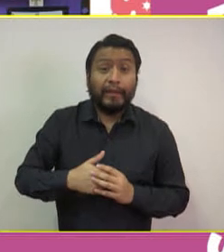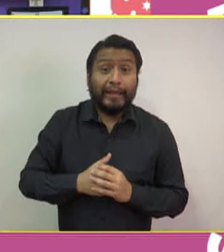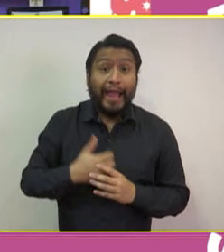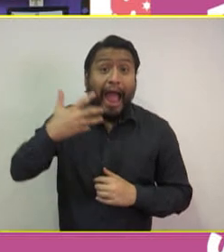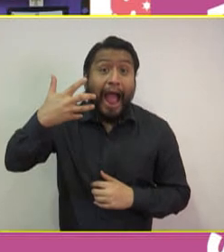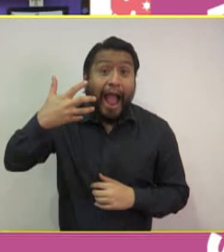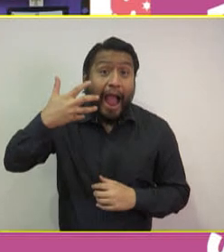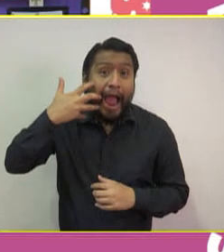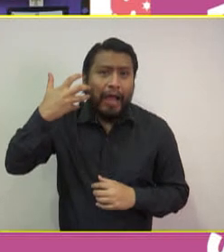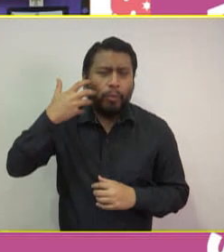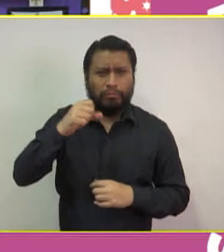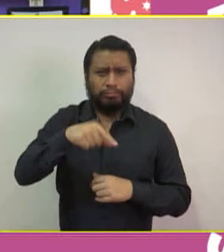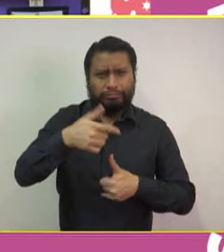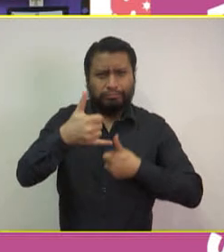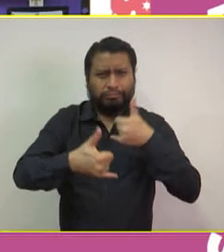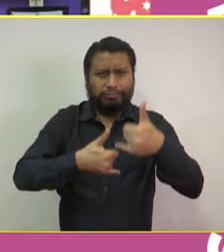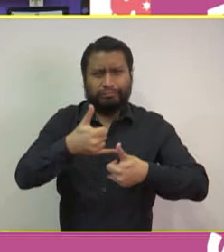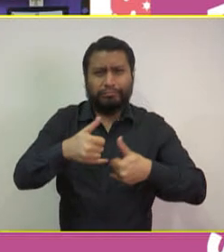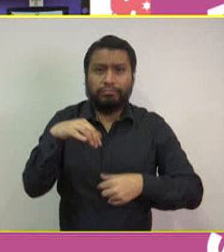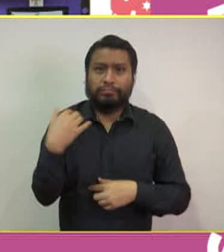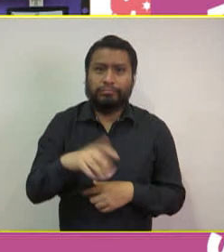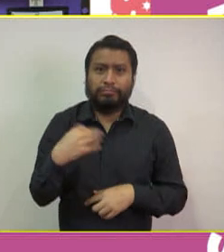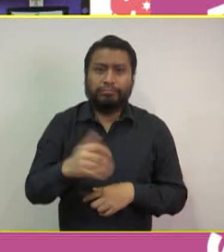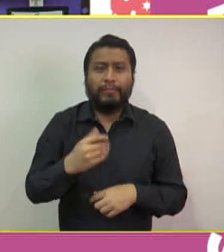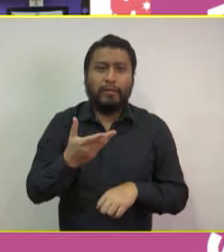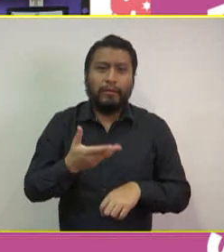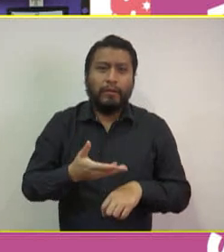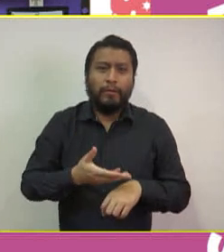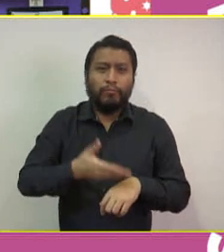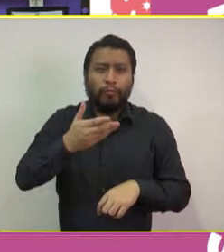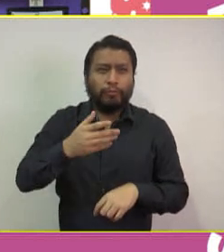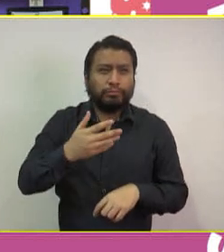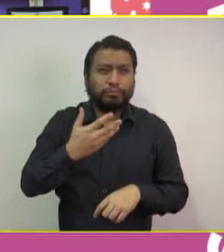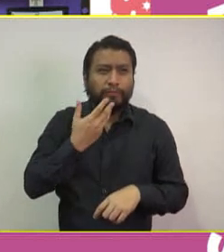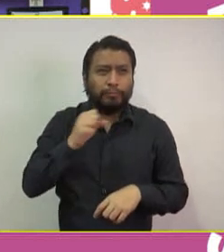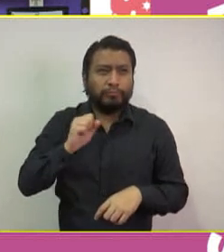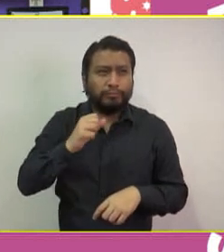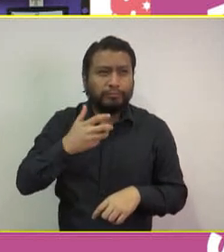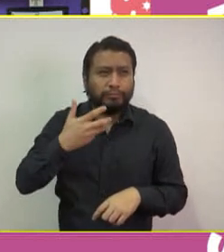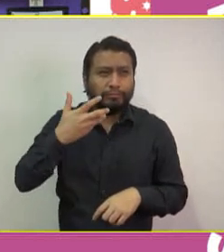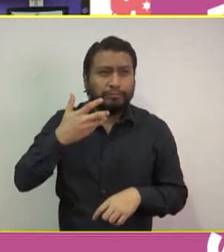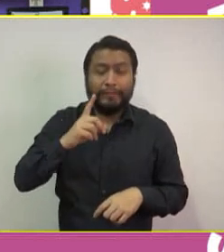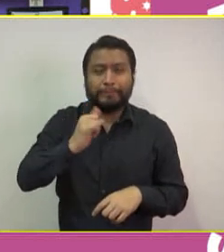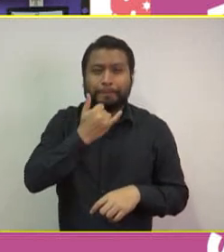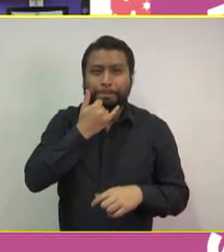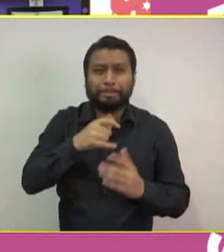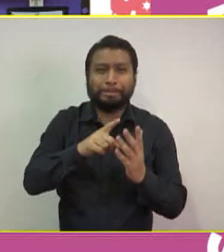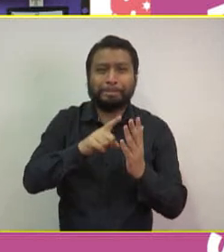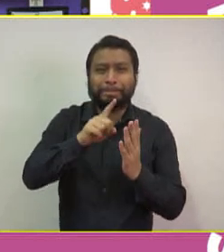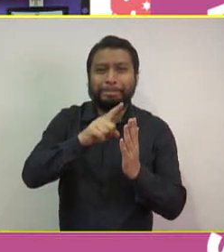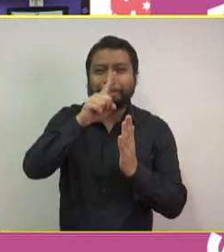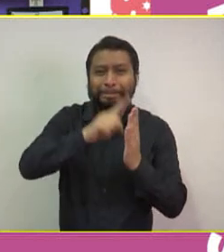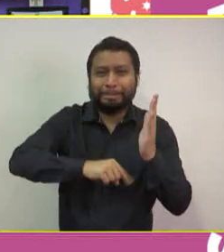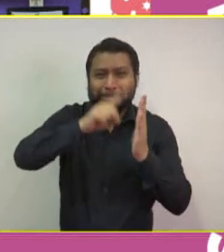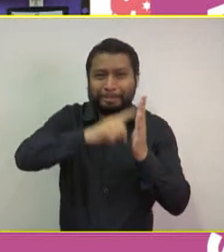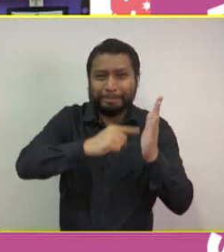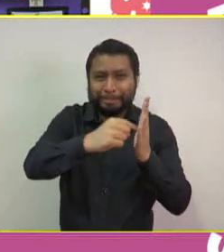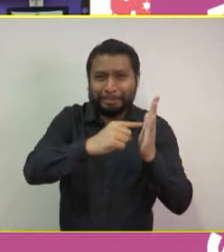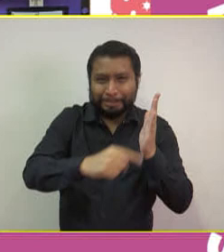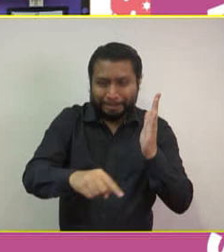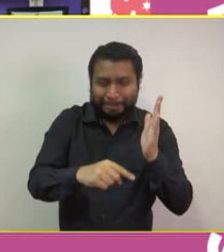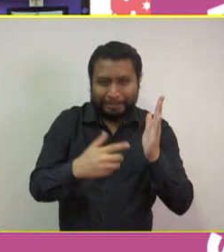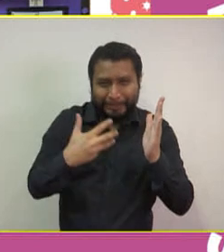Su función de esta, al ser un juego tan popular el gato, es apropiarse del tablero, conocerlo y empezar a explorarlo